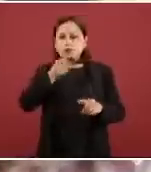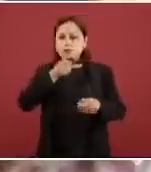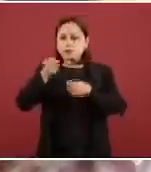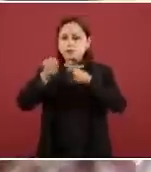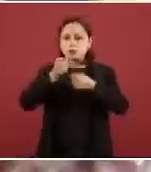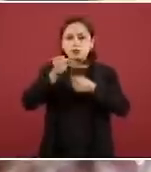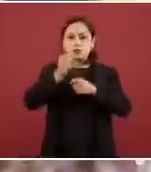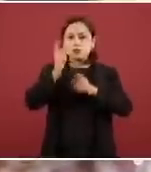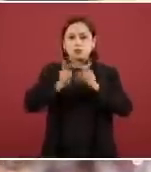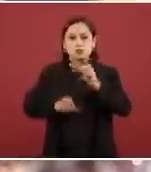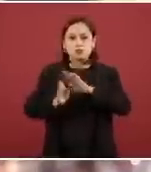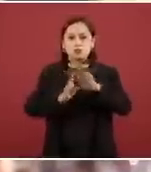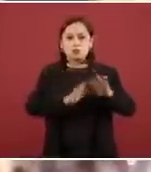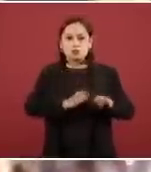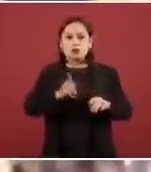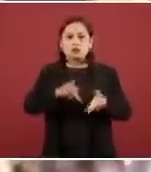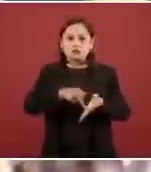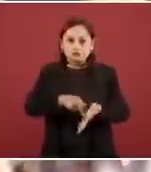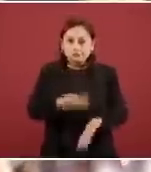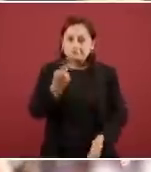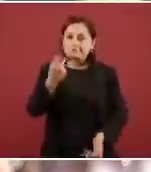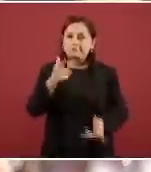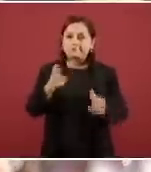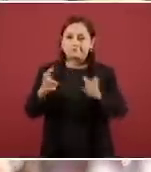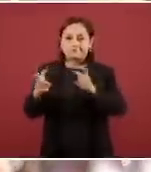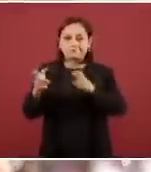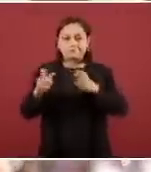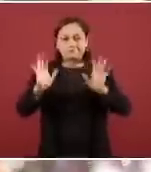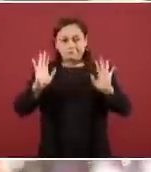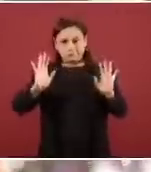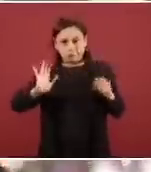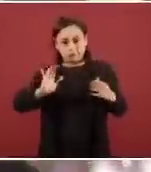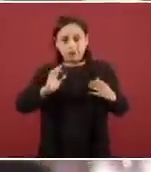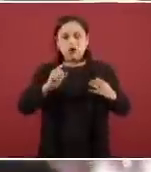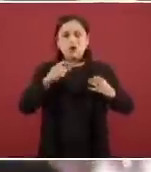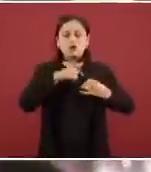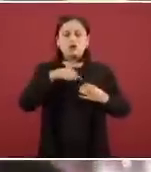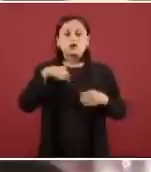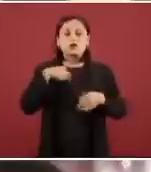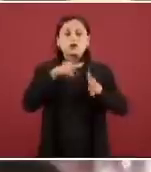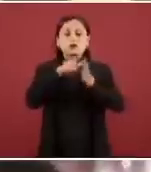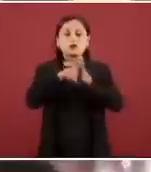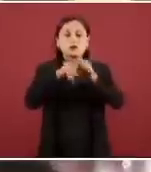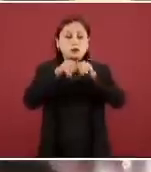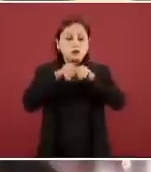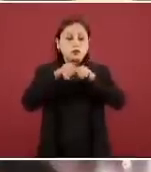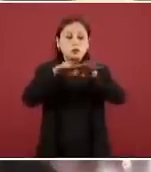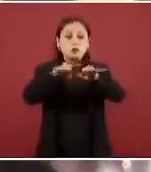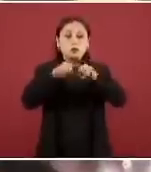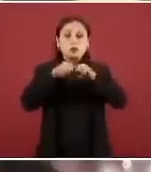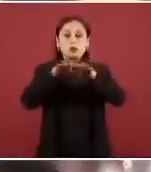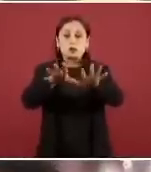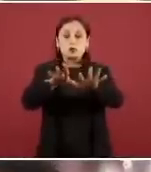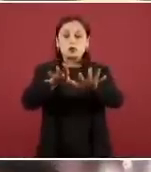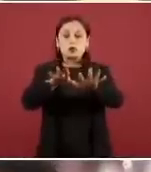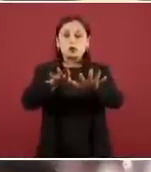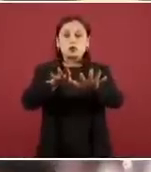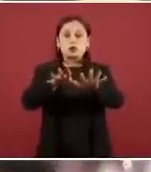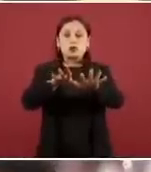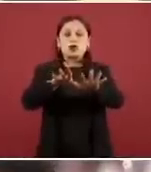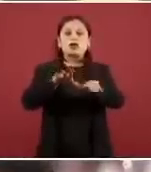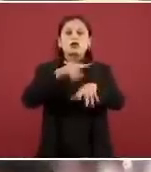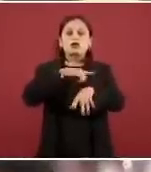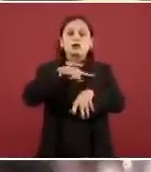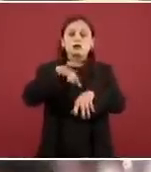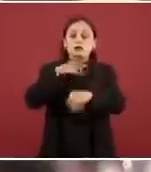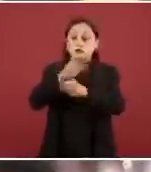Se denunció audiovisualmente, y usted puede ir ahí y verlo, siguen las trincheras a la vista de